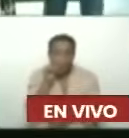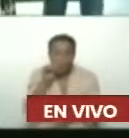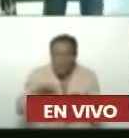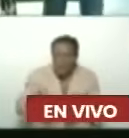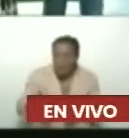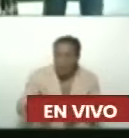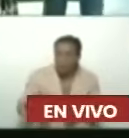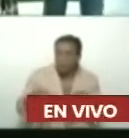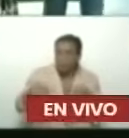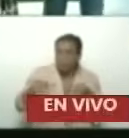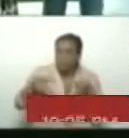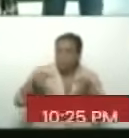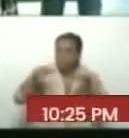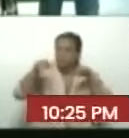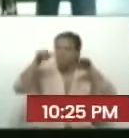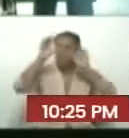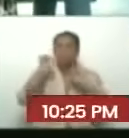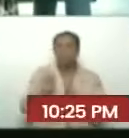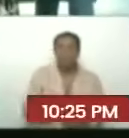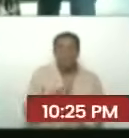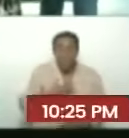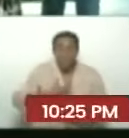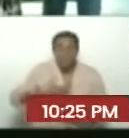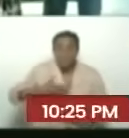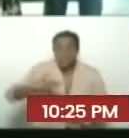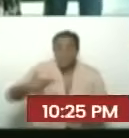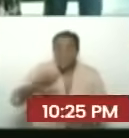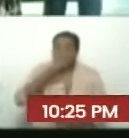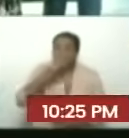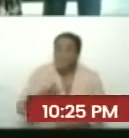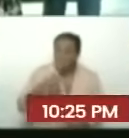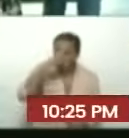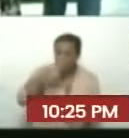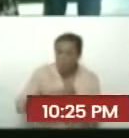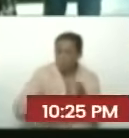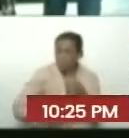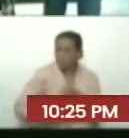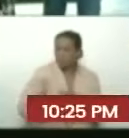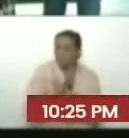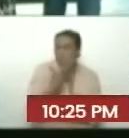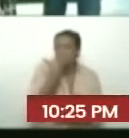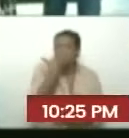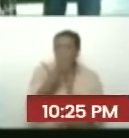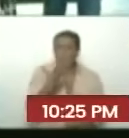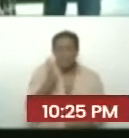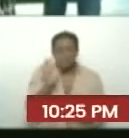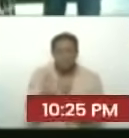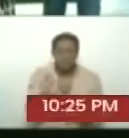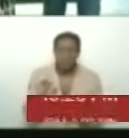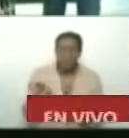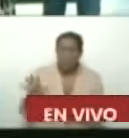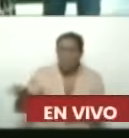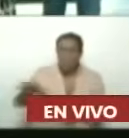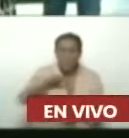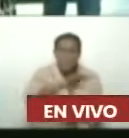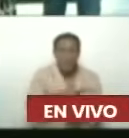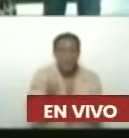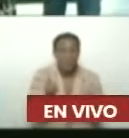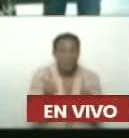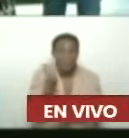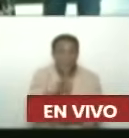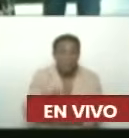creciendo. Esto es lo bello de la espiritualidad que se va levantando, mira, en la profundidad de una